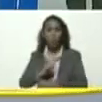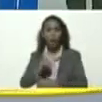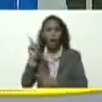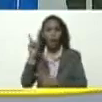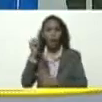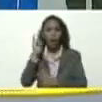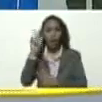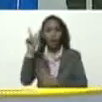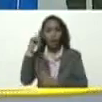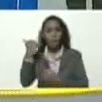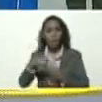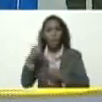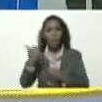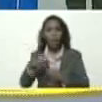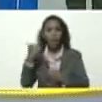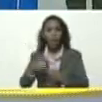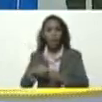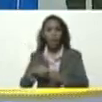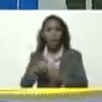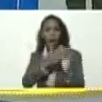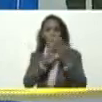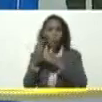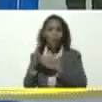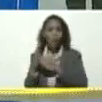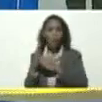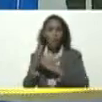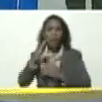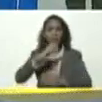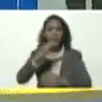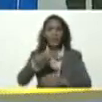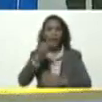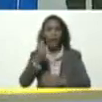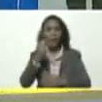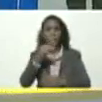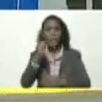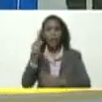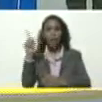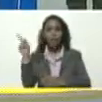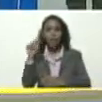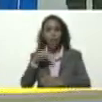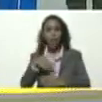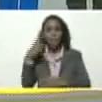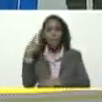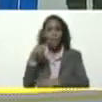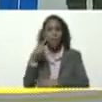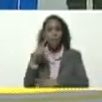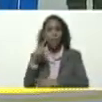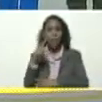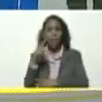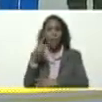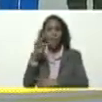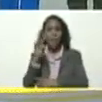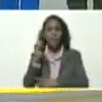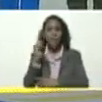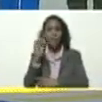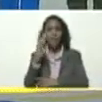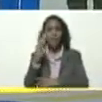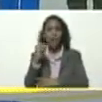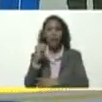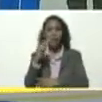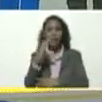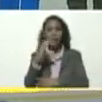en Maracaibo, en la comunidad de Chamarreta, parroquia Francisco Eugenio Bustamante, en la